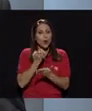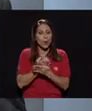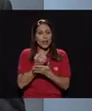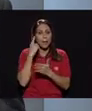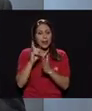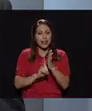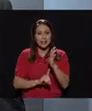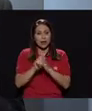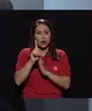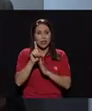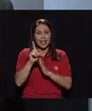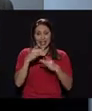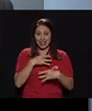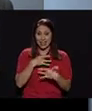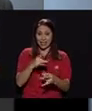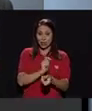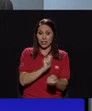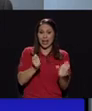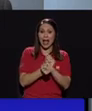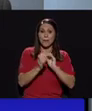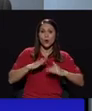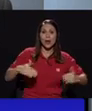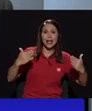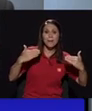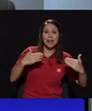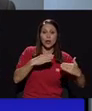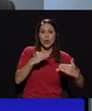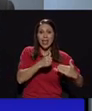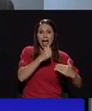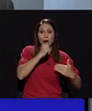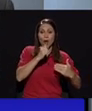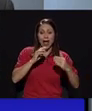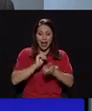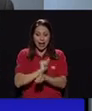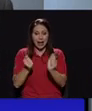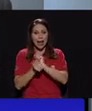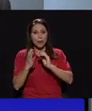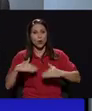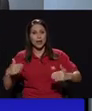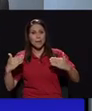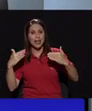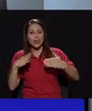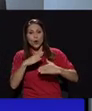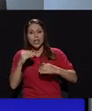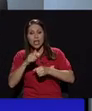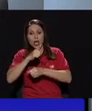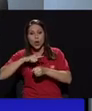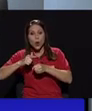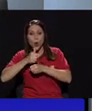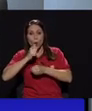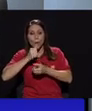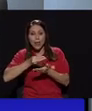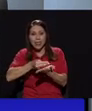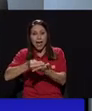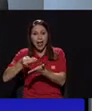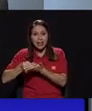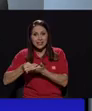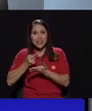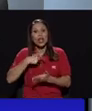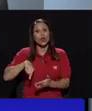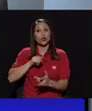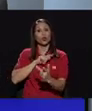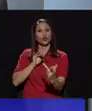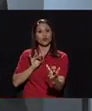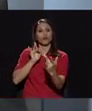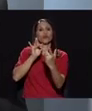la relación cambio climático y agua, cambio climático y humedales, nos hemos acercado a este proyecto y les